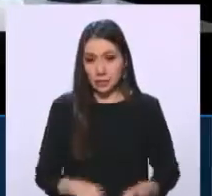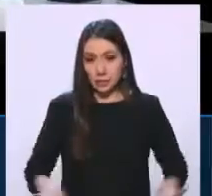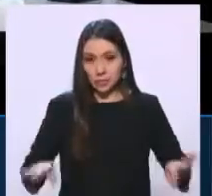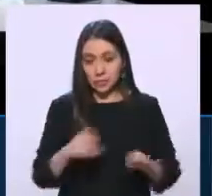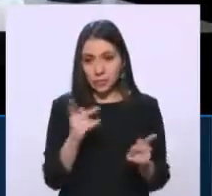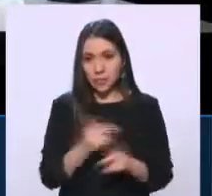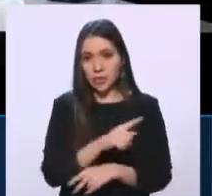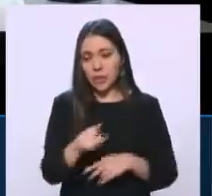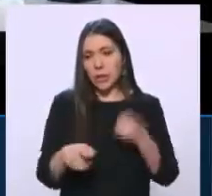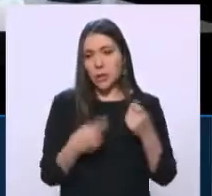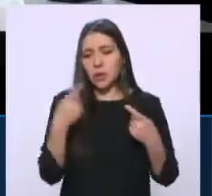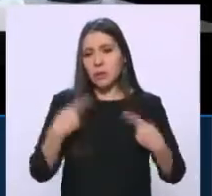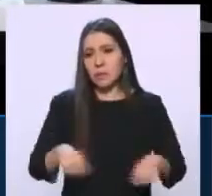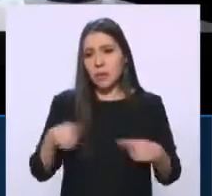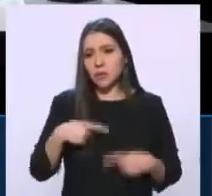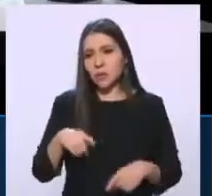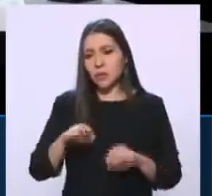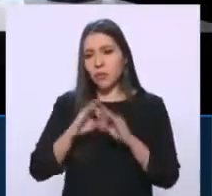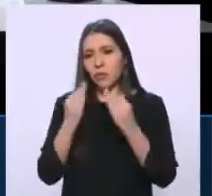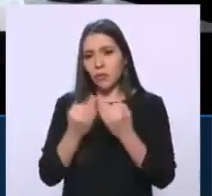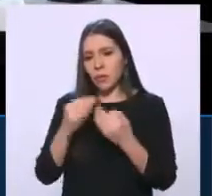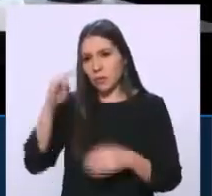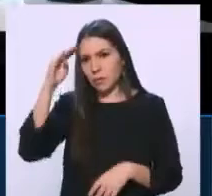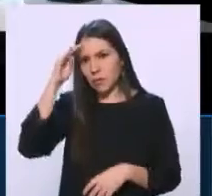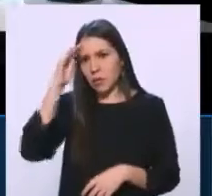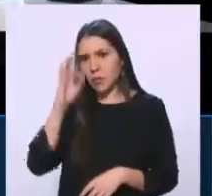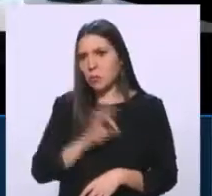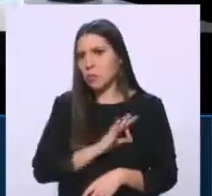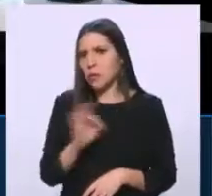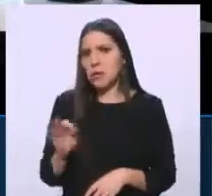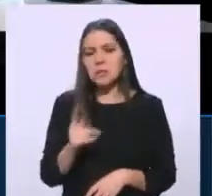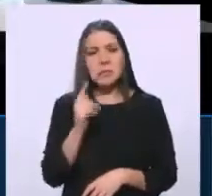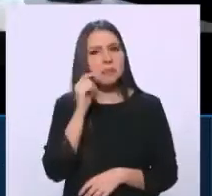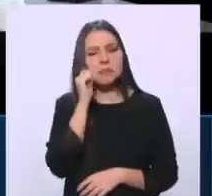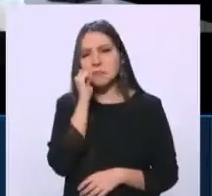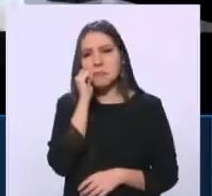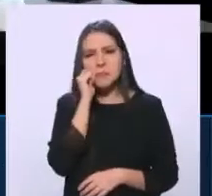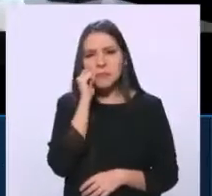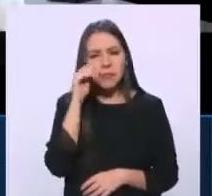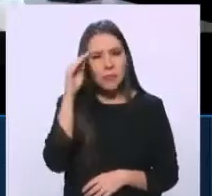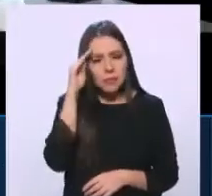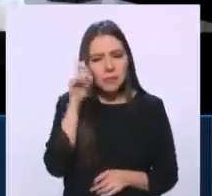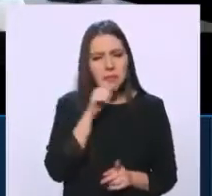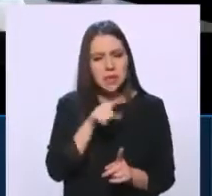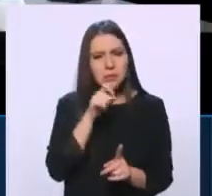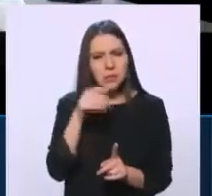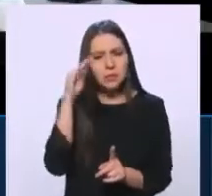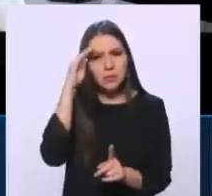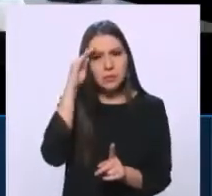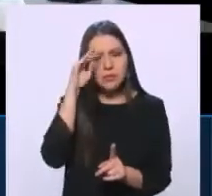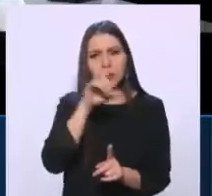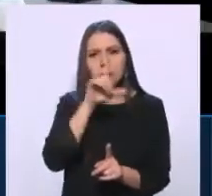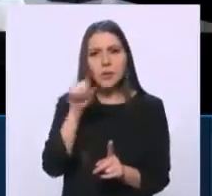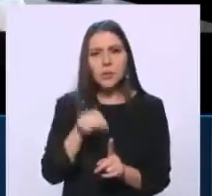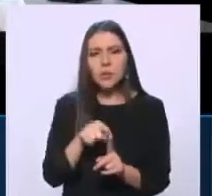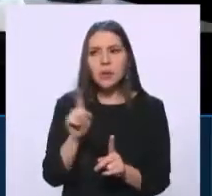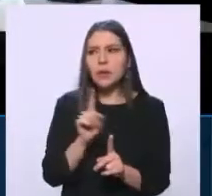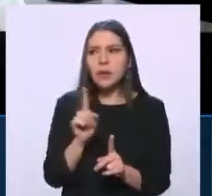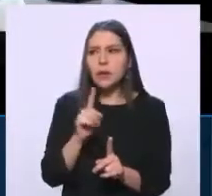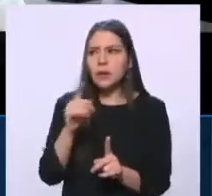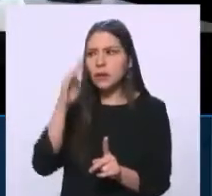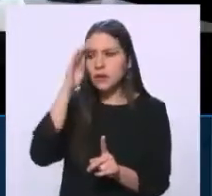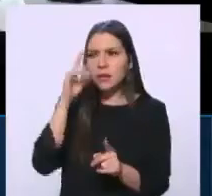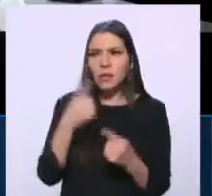cierta ideología, en este caso de izquierda, es capaz de brincar la barda y pasarse a la derecha cuando la persona que representa a la